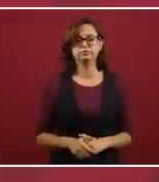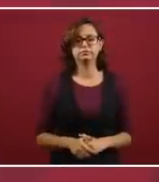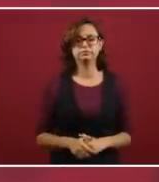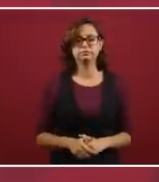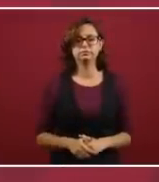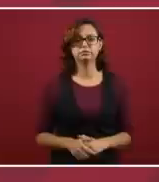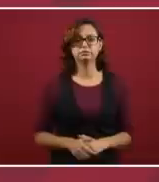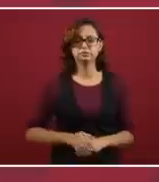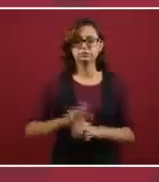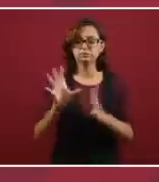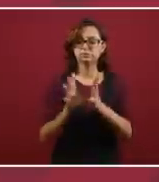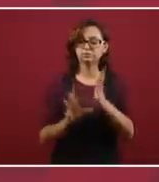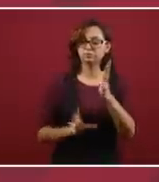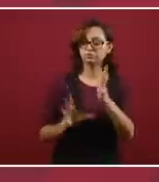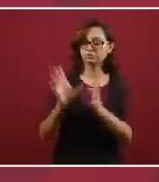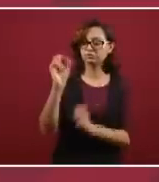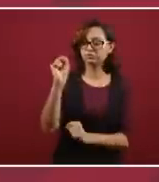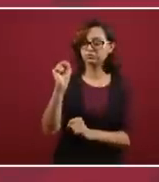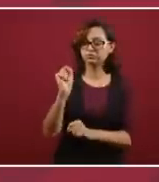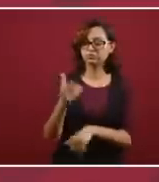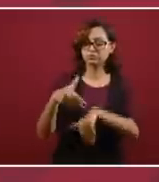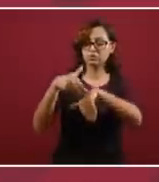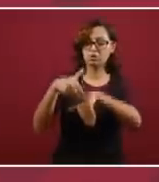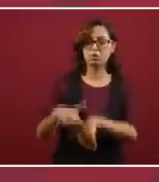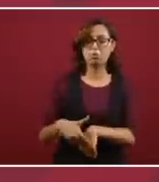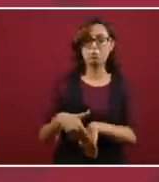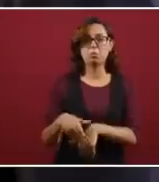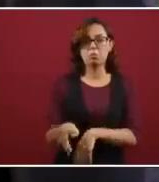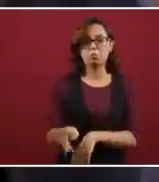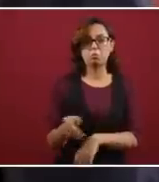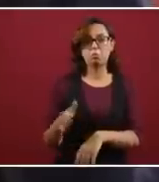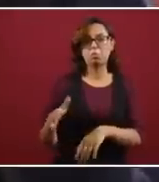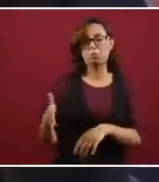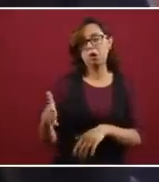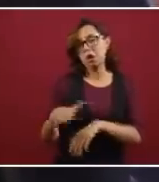respetar la Constitución nada más en la forma y violarla en el fondo,